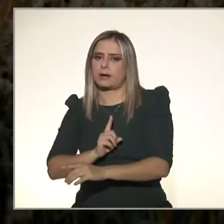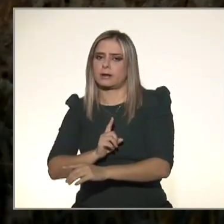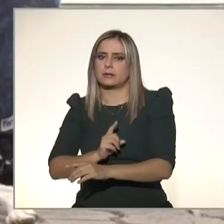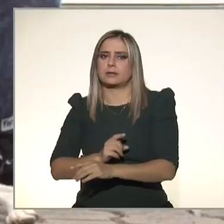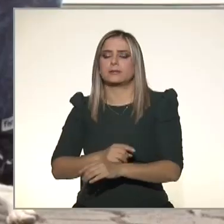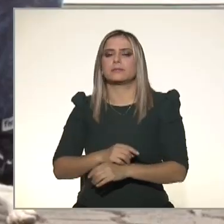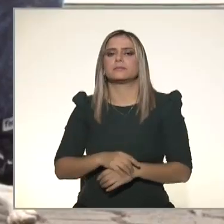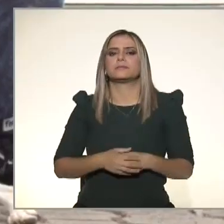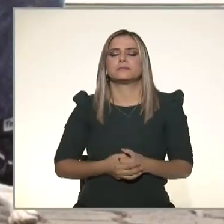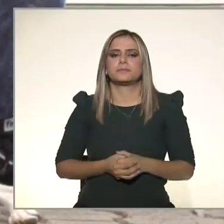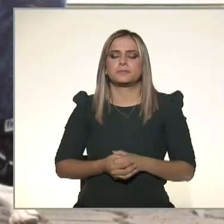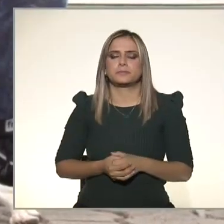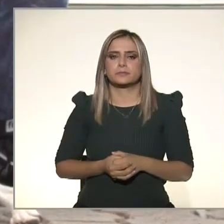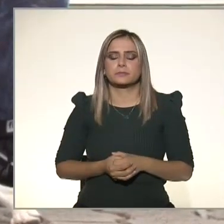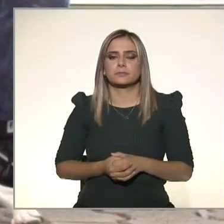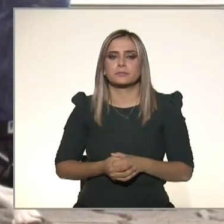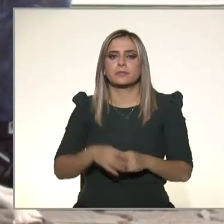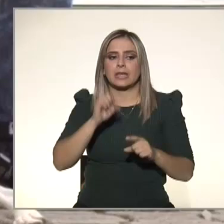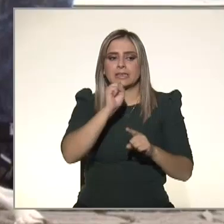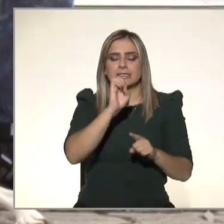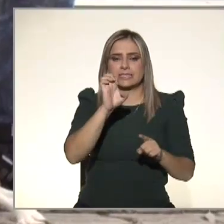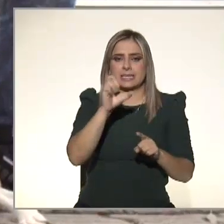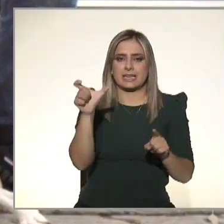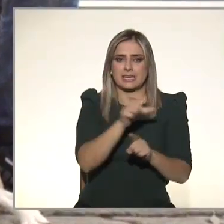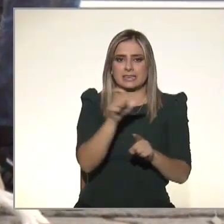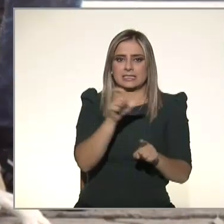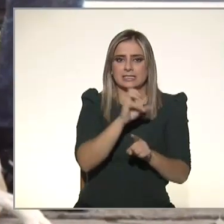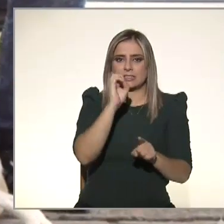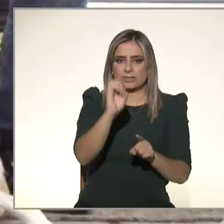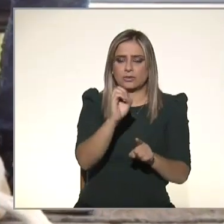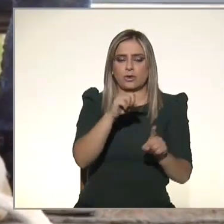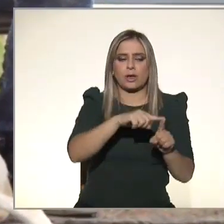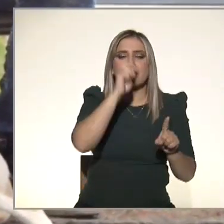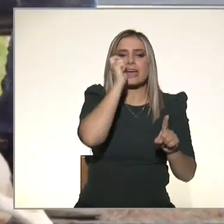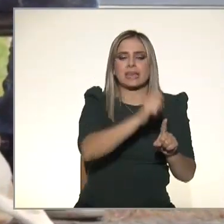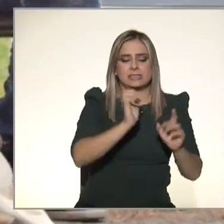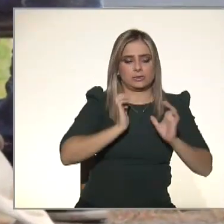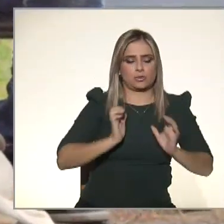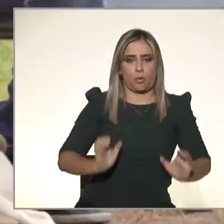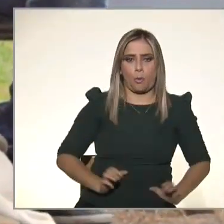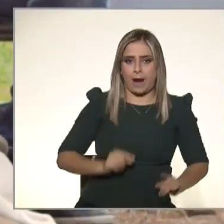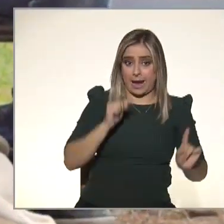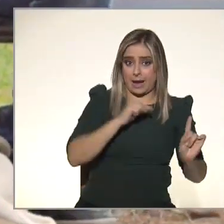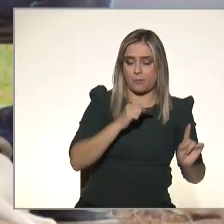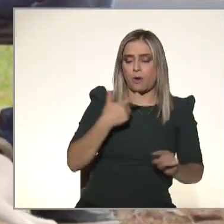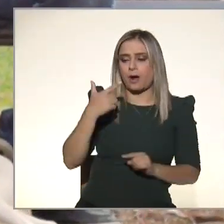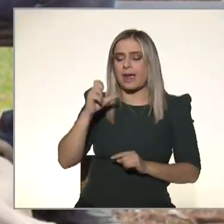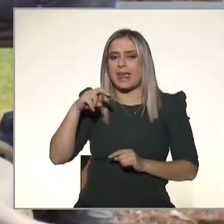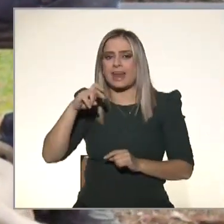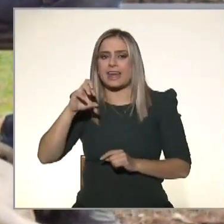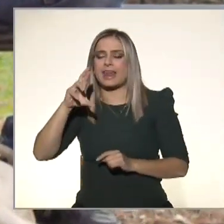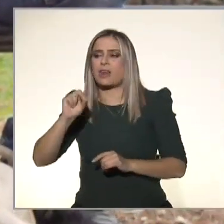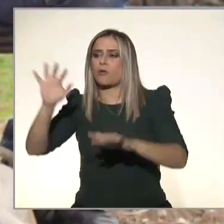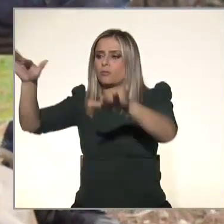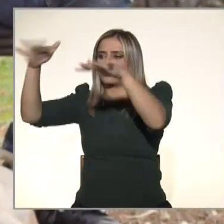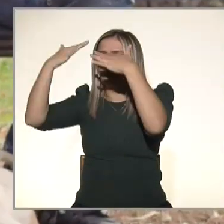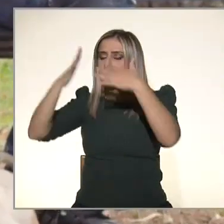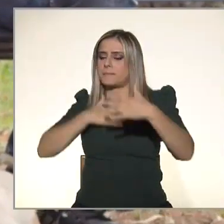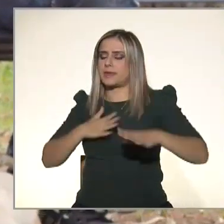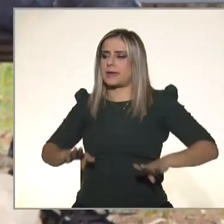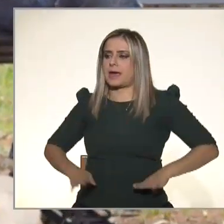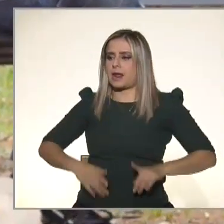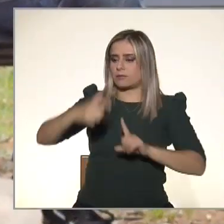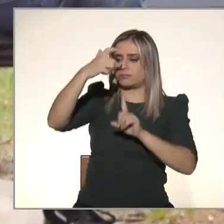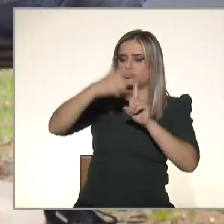idéntico o no. El sexo como construcción biológica es una cosa y el género como connotación social es otra. En